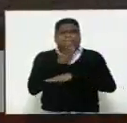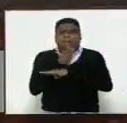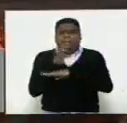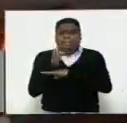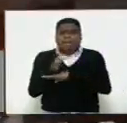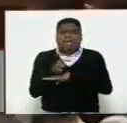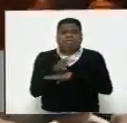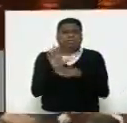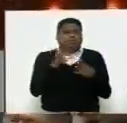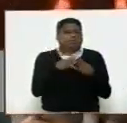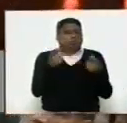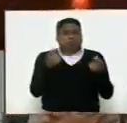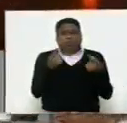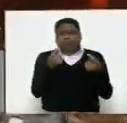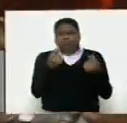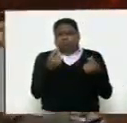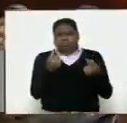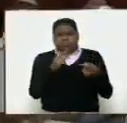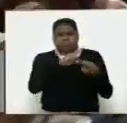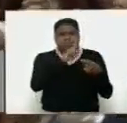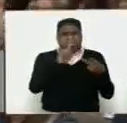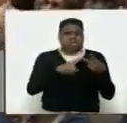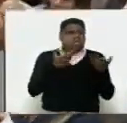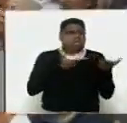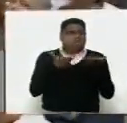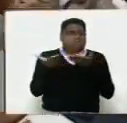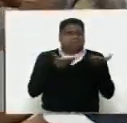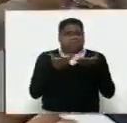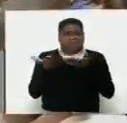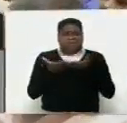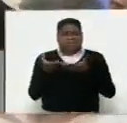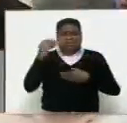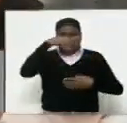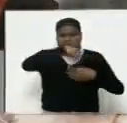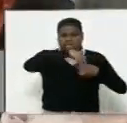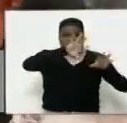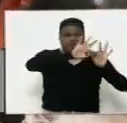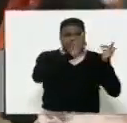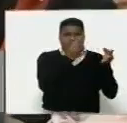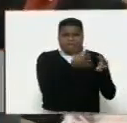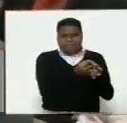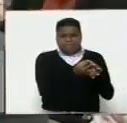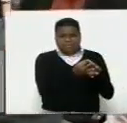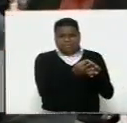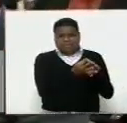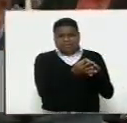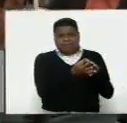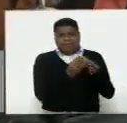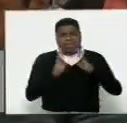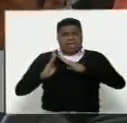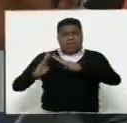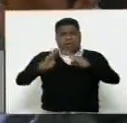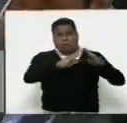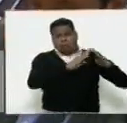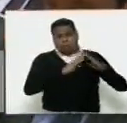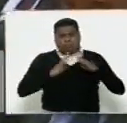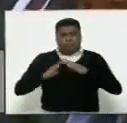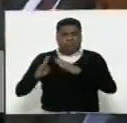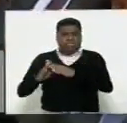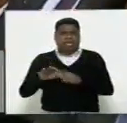y servicios dentro de las familias, las comunidades y